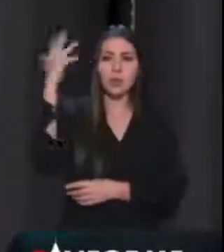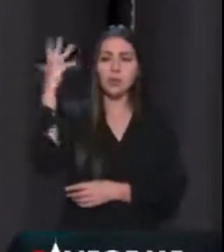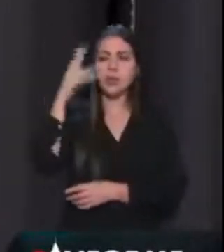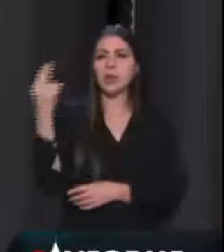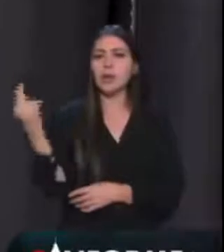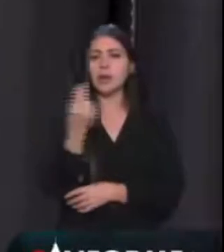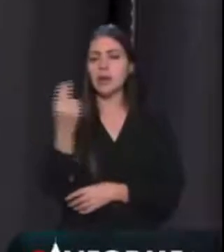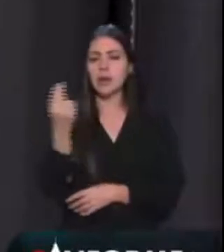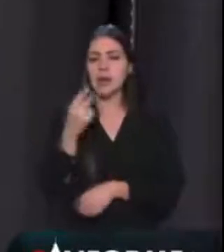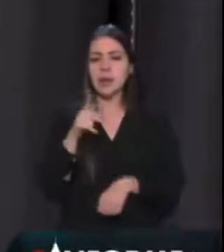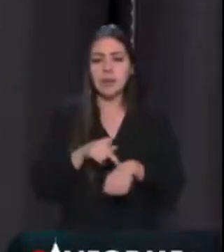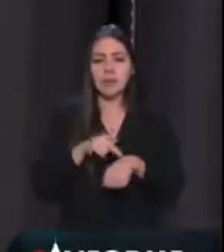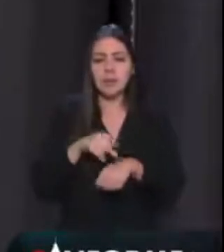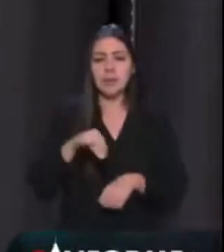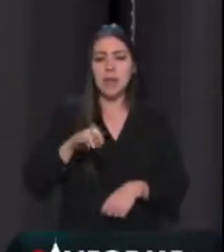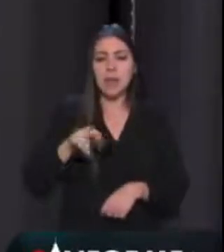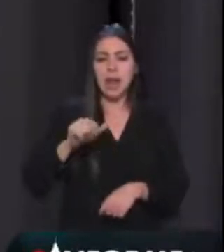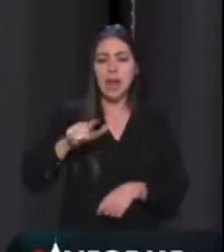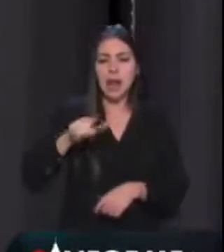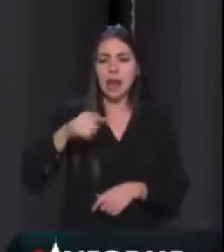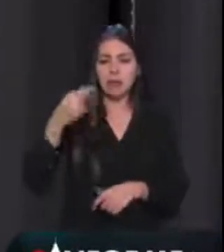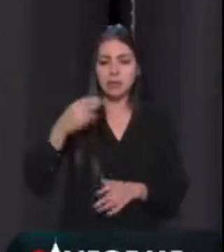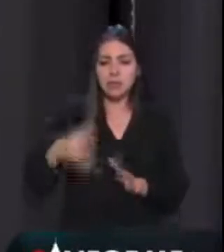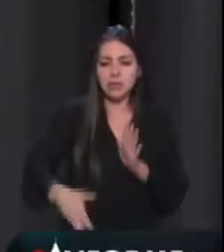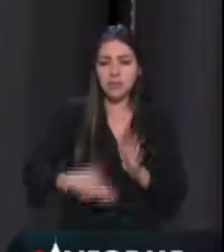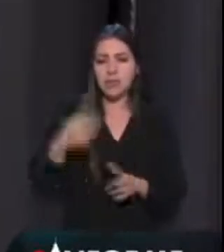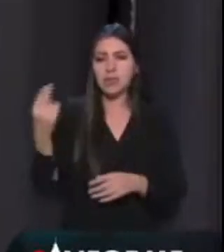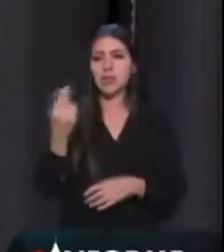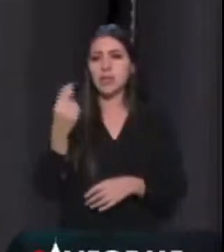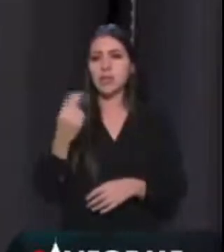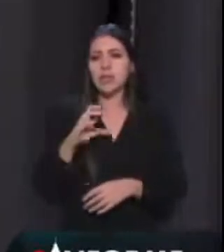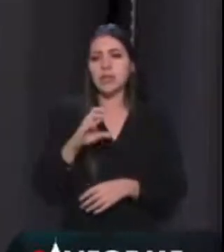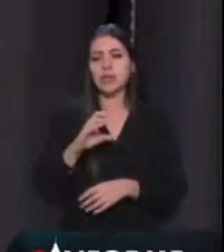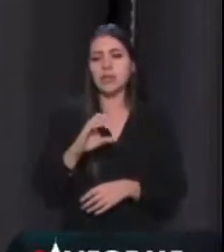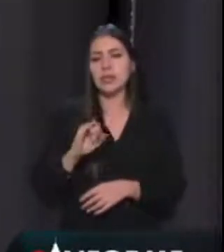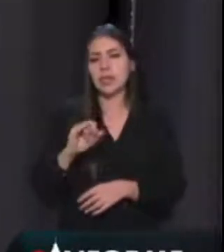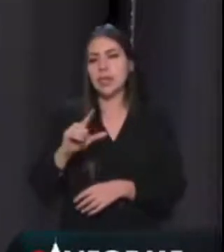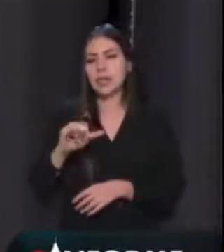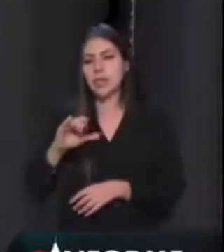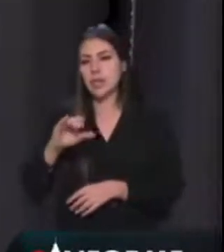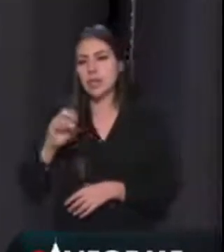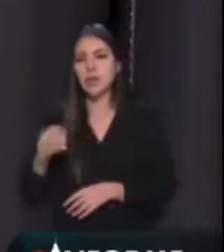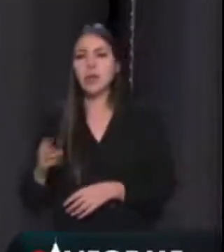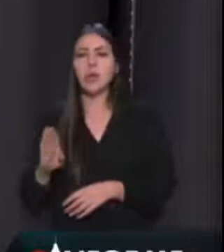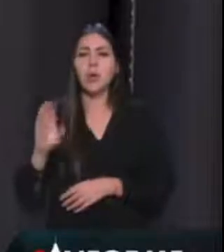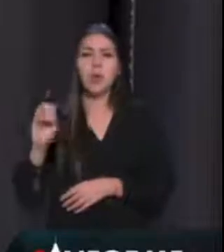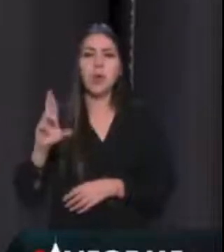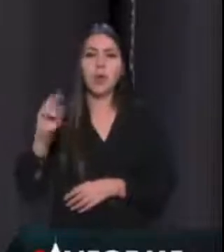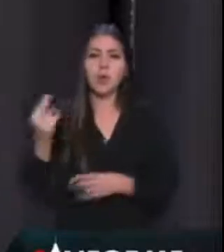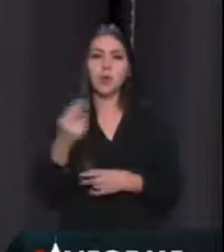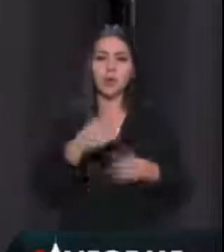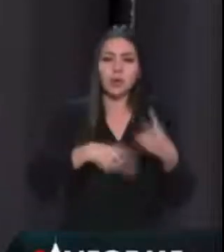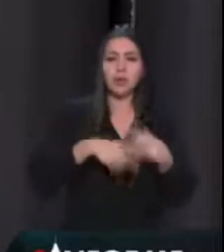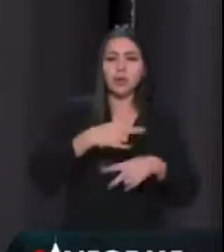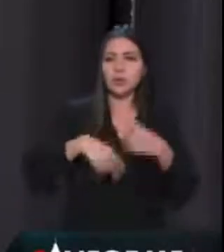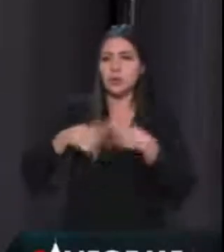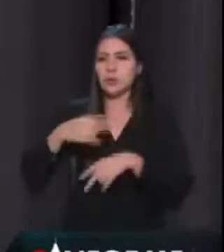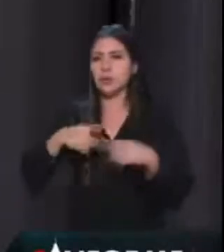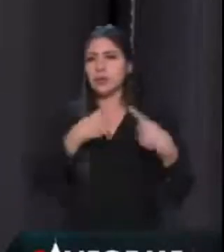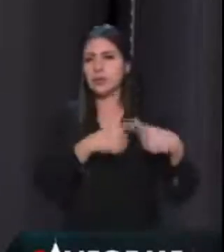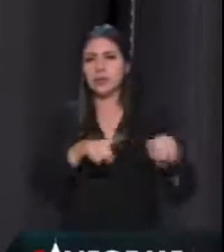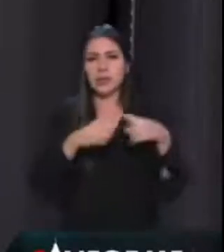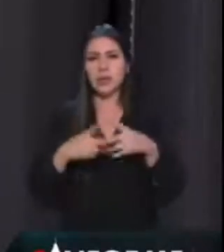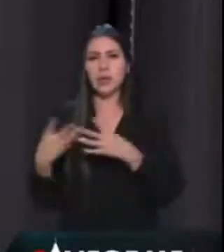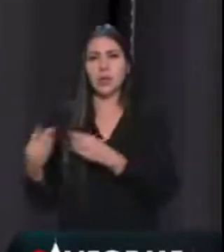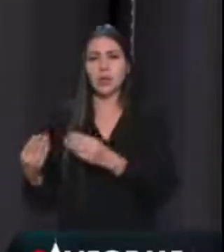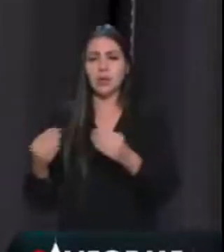minerales, necesitas minería, necesitas producir silicio, necesitas producir boro. O sea, necesitas toda una serie de materiales